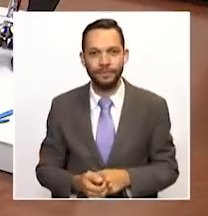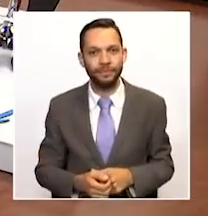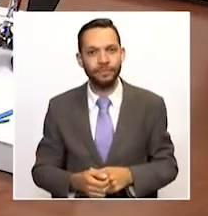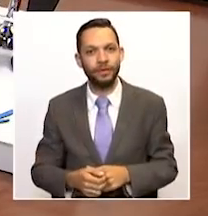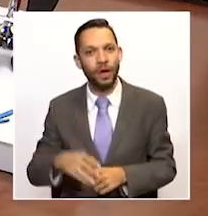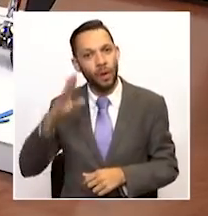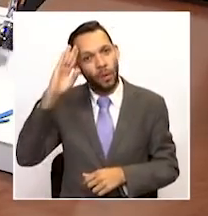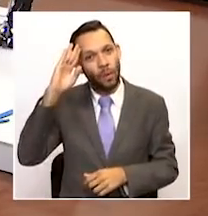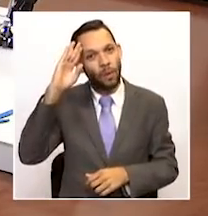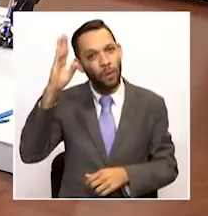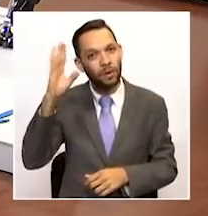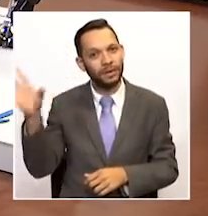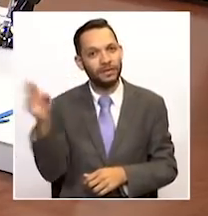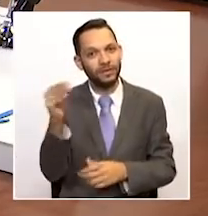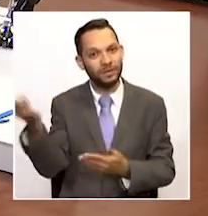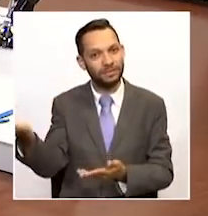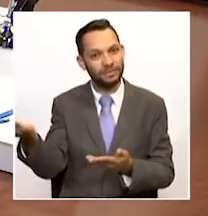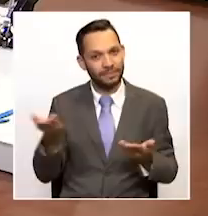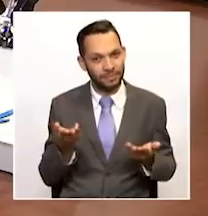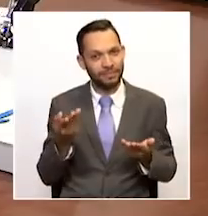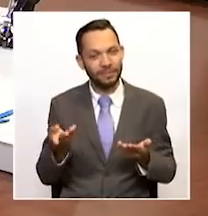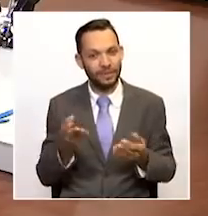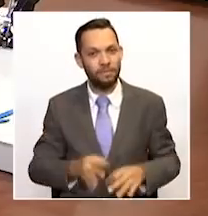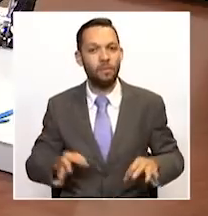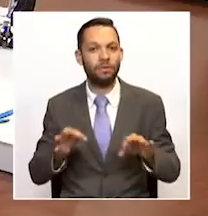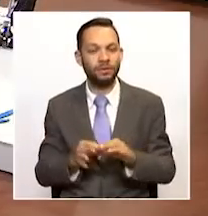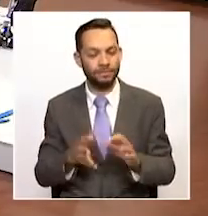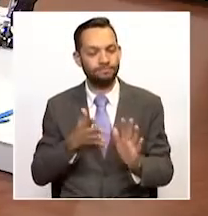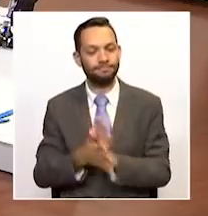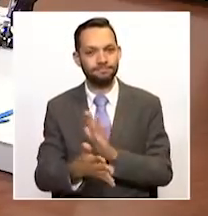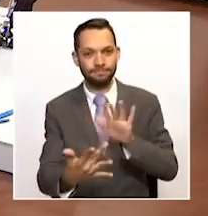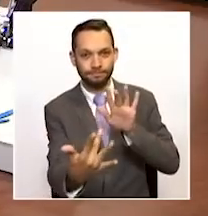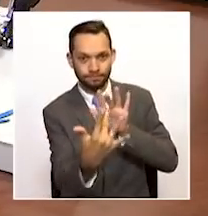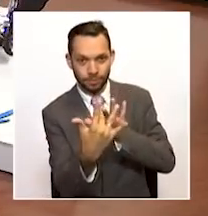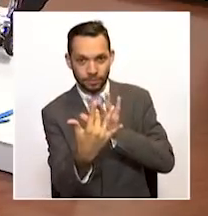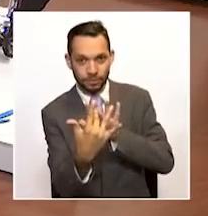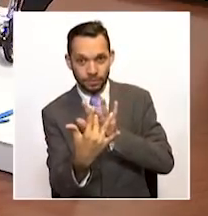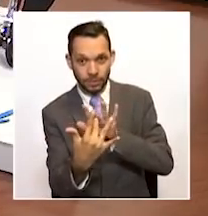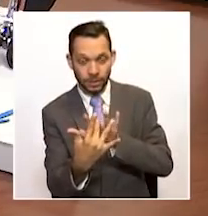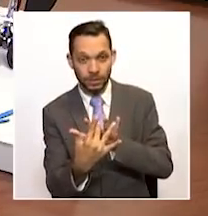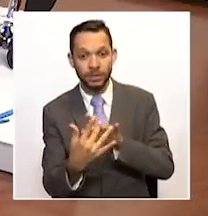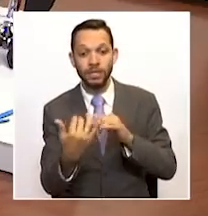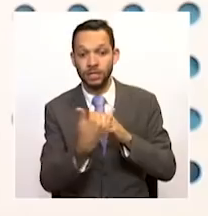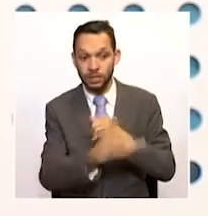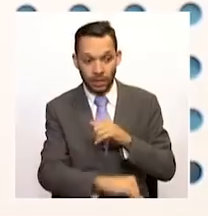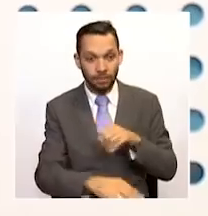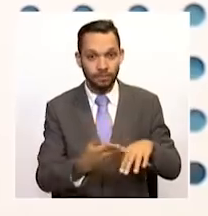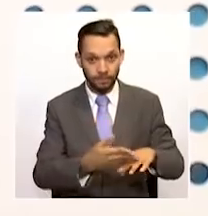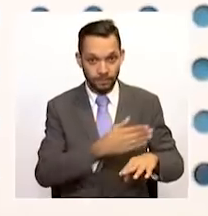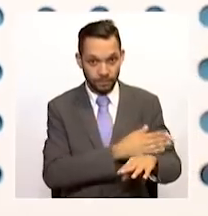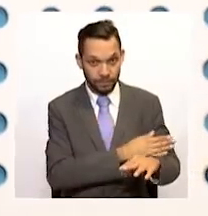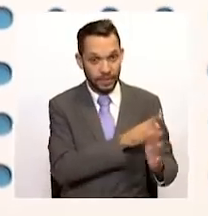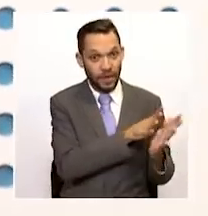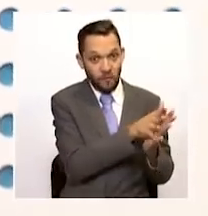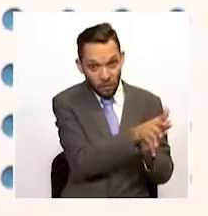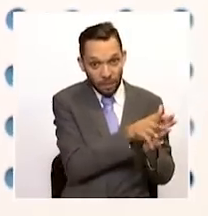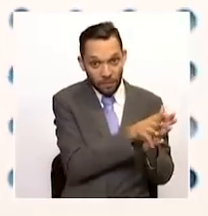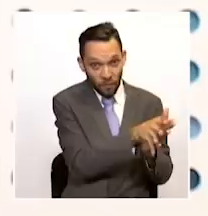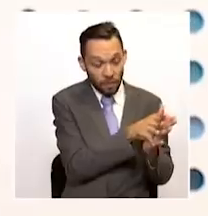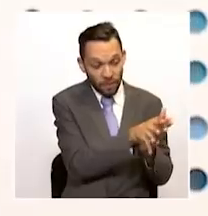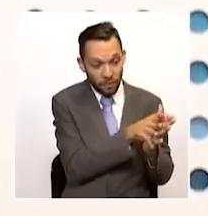programa a los invitados a los televidentes me han tocado unos temas bien importantes nuestros invitados